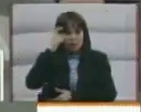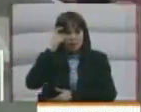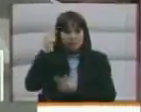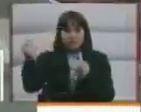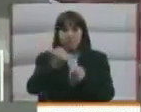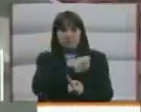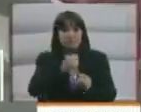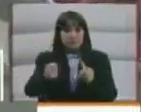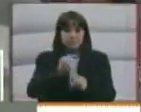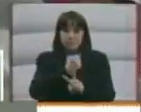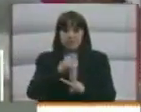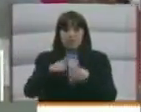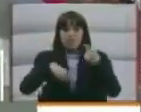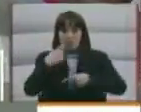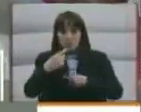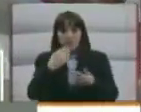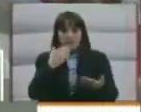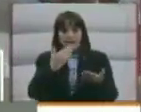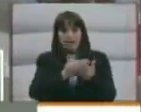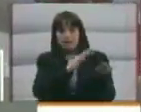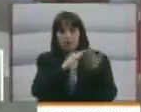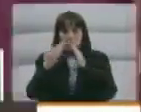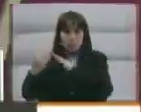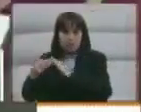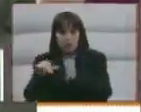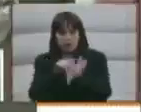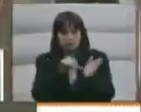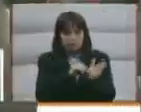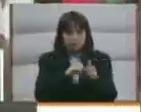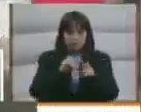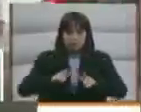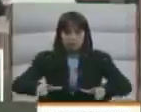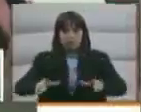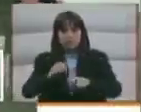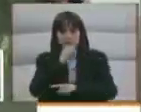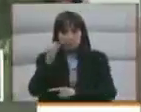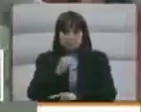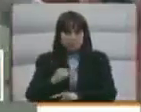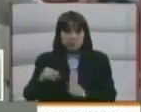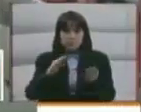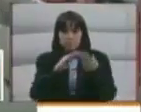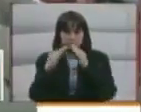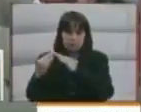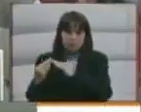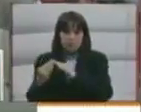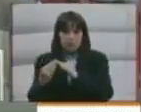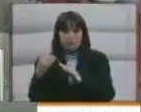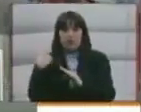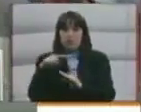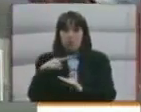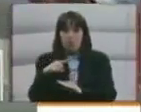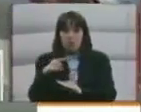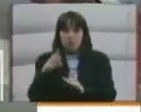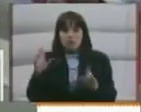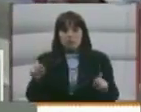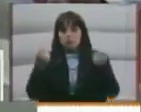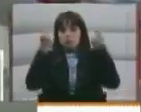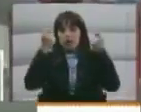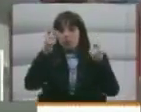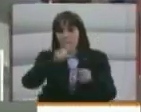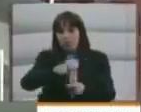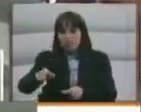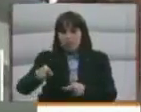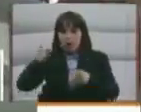la comunidad y las otras aledañas que tenemos, al lado de la comunidad que nosotros tenemos, que me ayudaron a recuperar junto con mi ganado. He